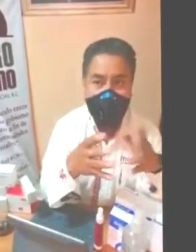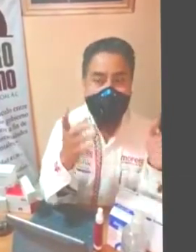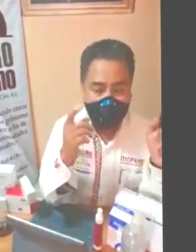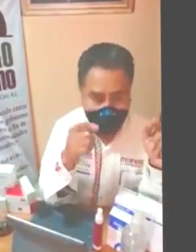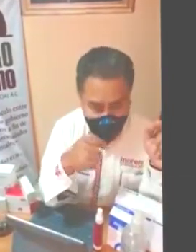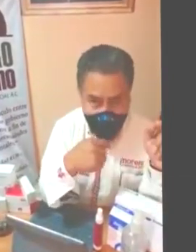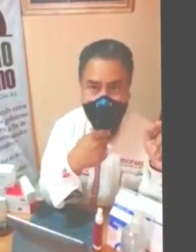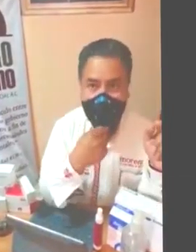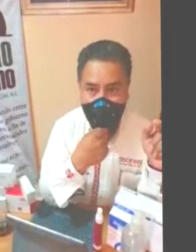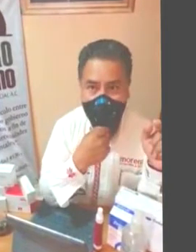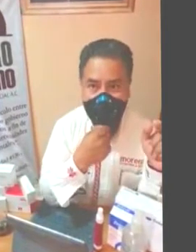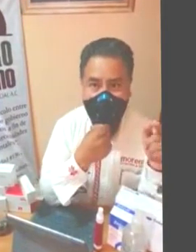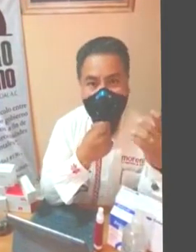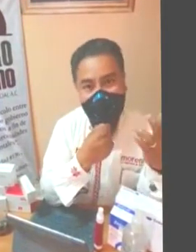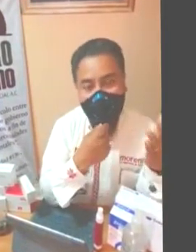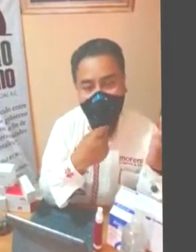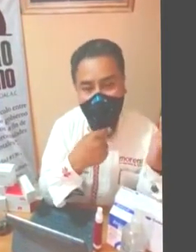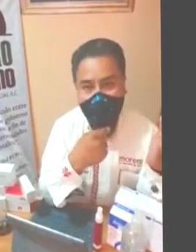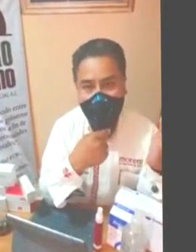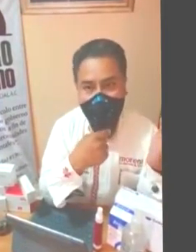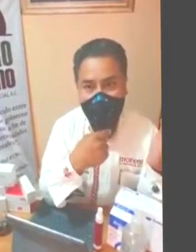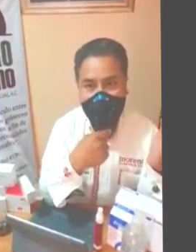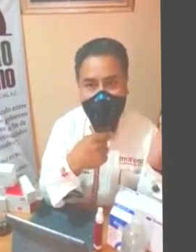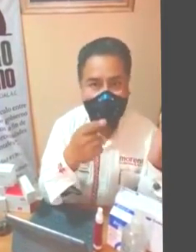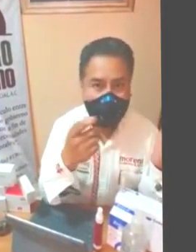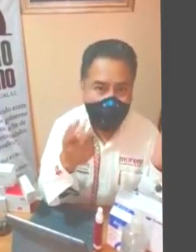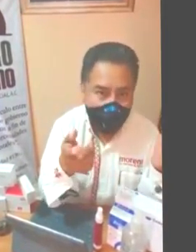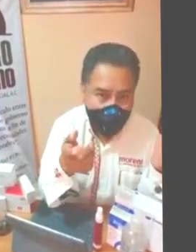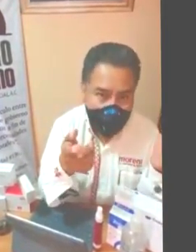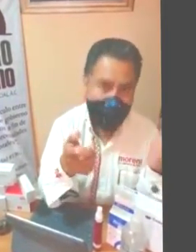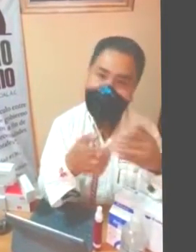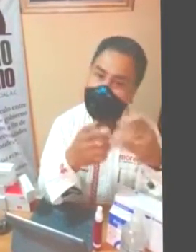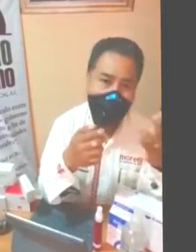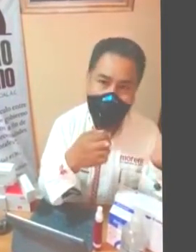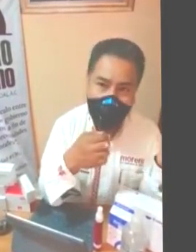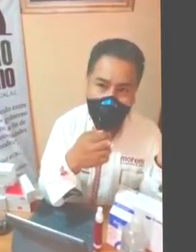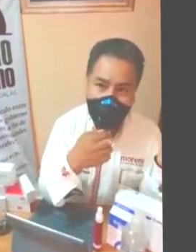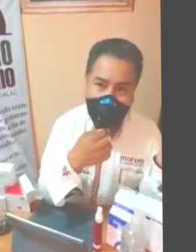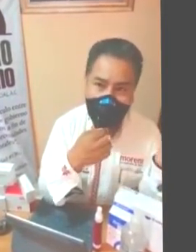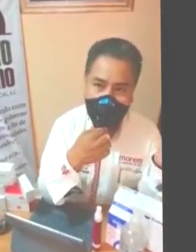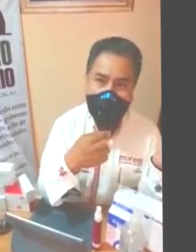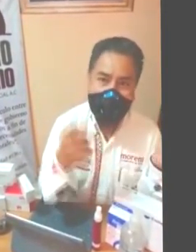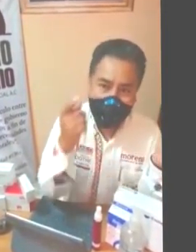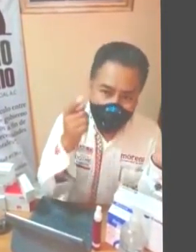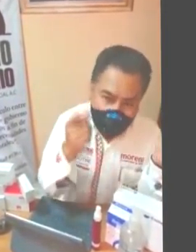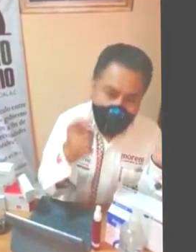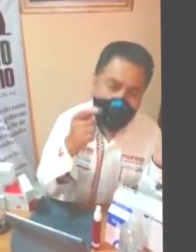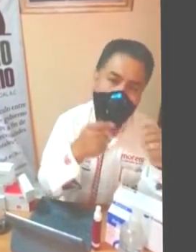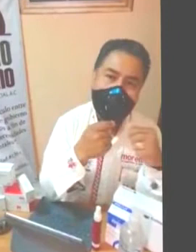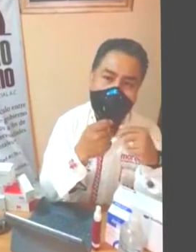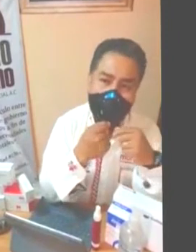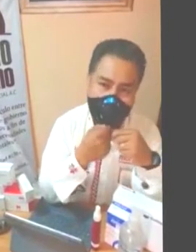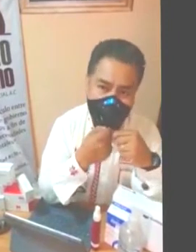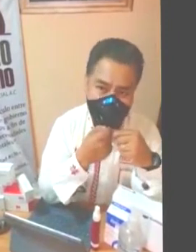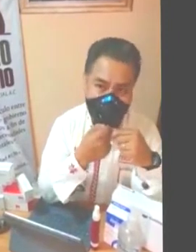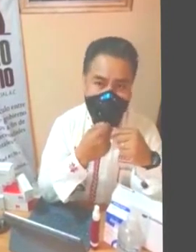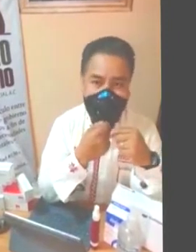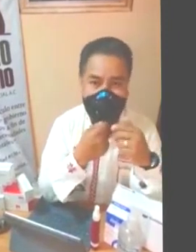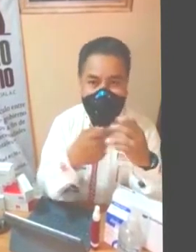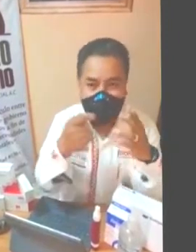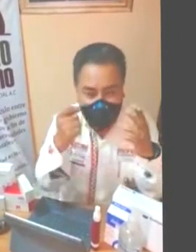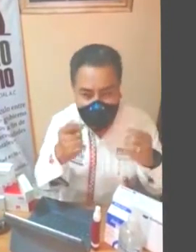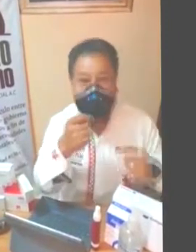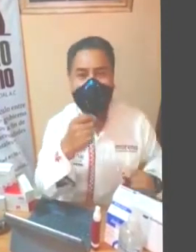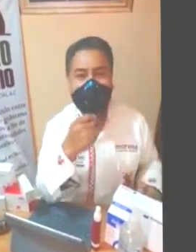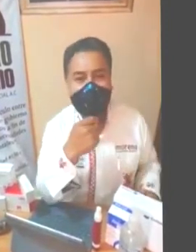adversidades, y todas y todos resentiremos las consecuencias posteriores, también ineludibles. Precisamente por eso, porque